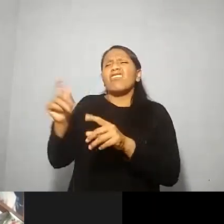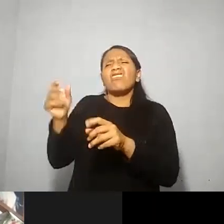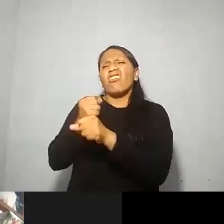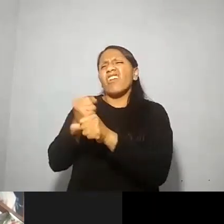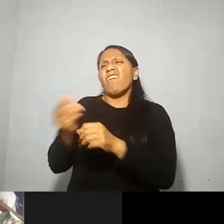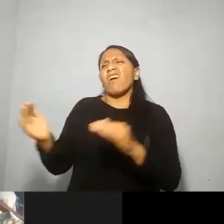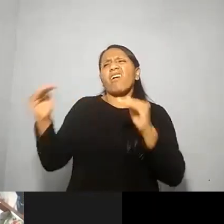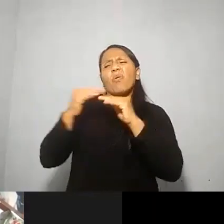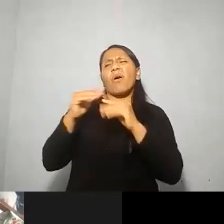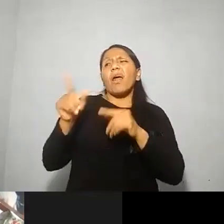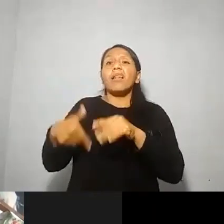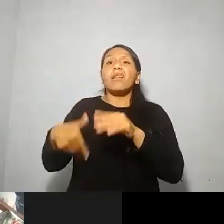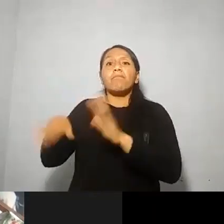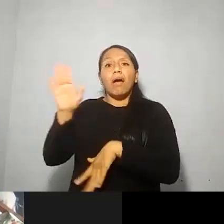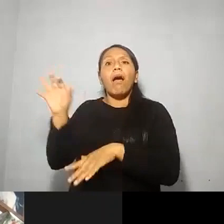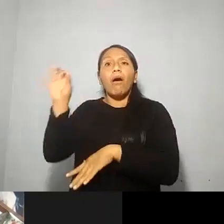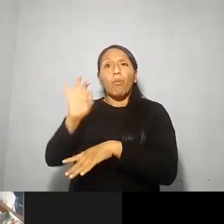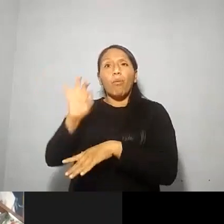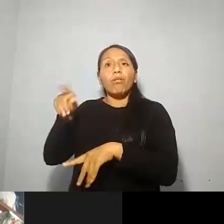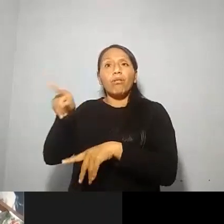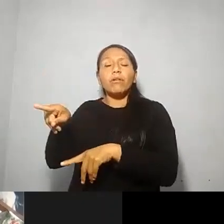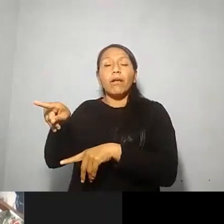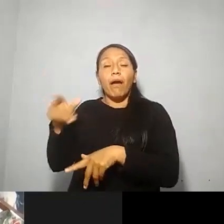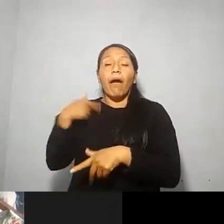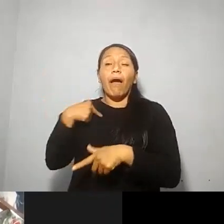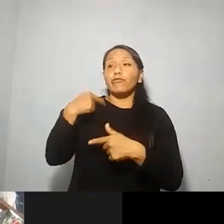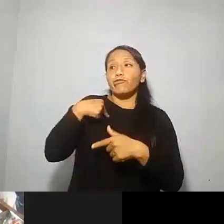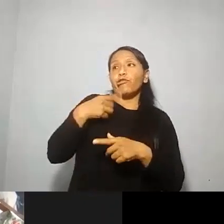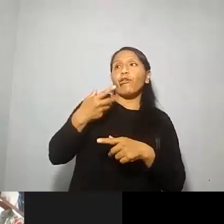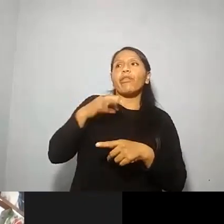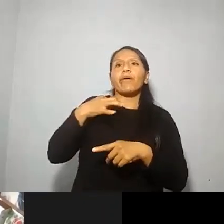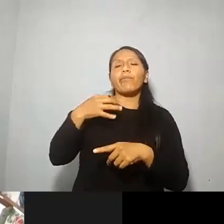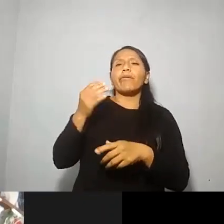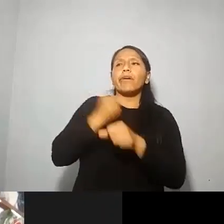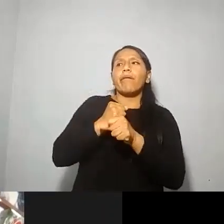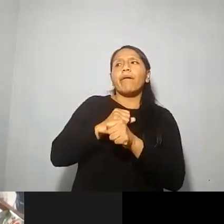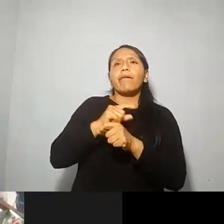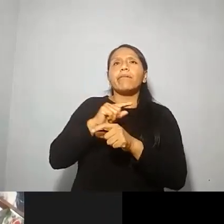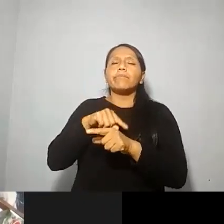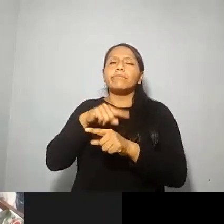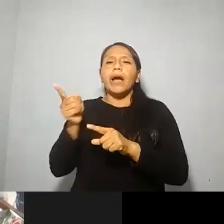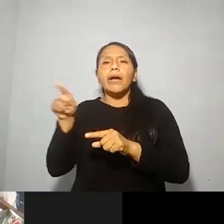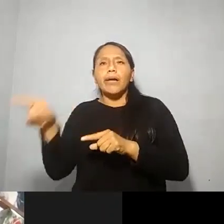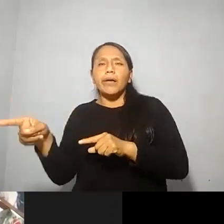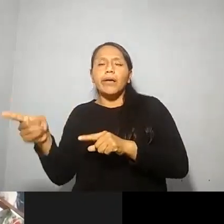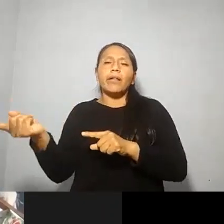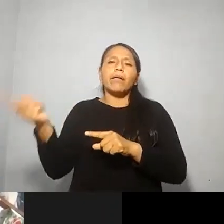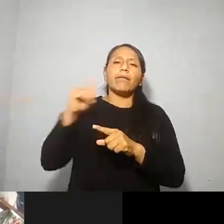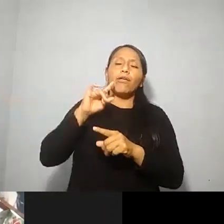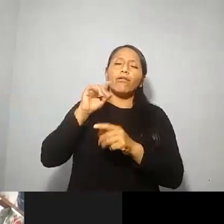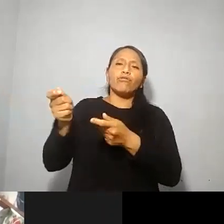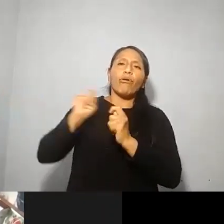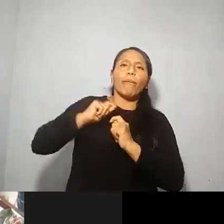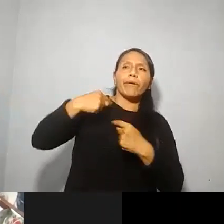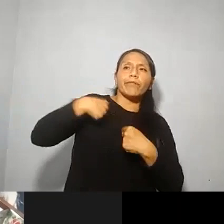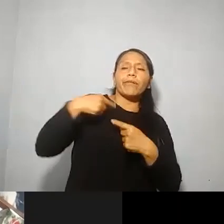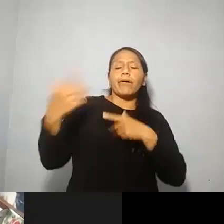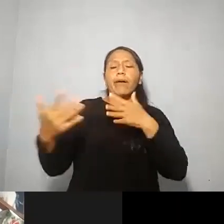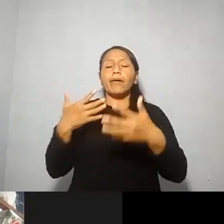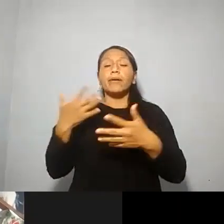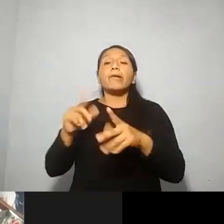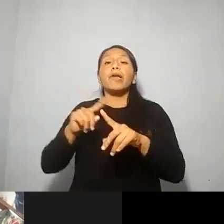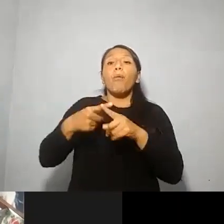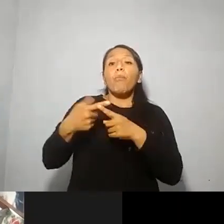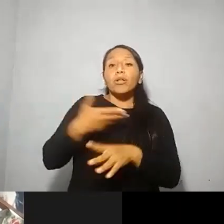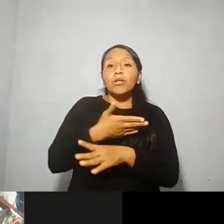más oportunidades, es que de pronto yo tengo que hacer su trabajo. Y bueno, en cuanto a políticas públicas, lo que